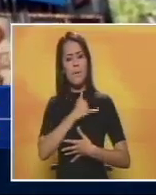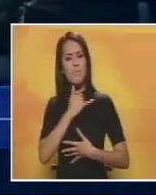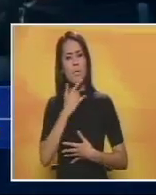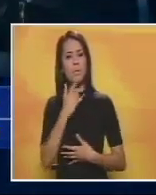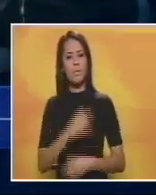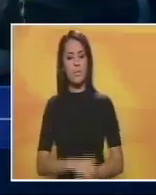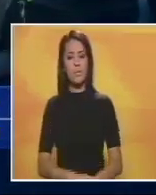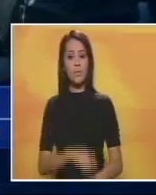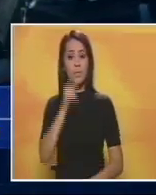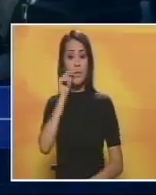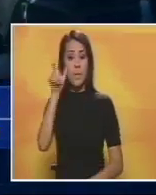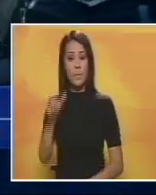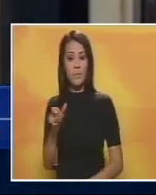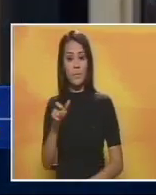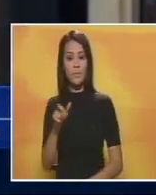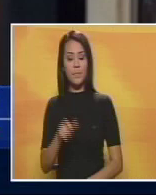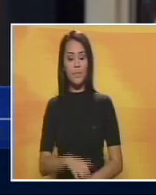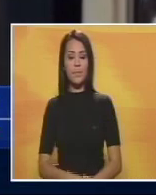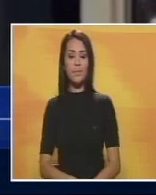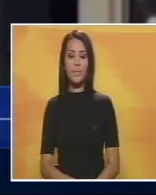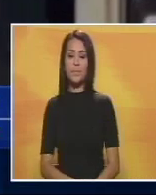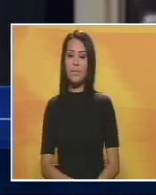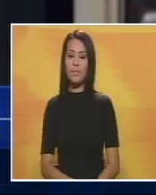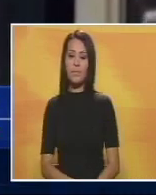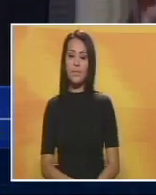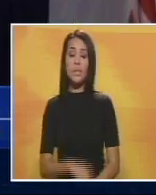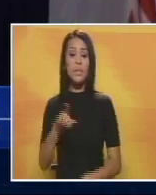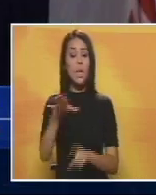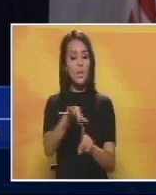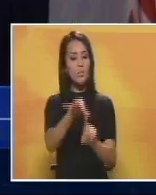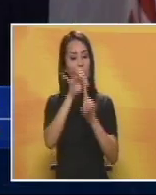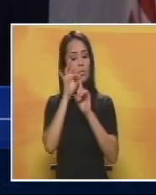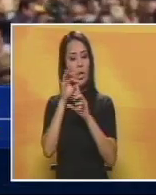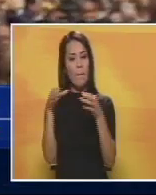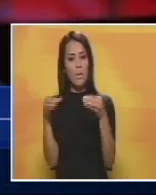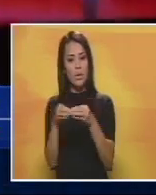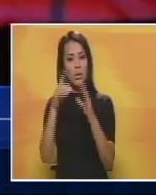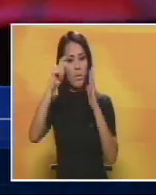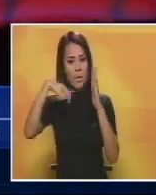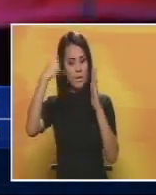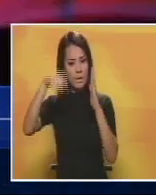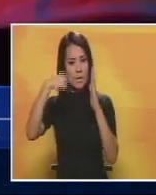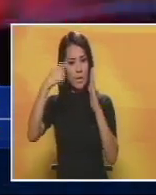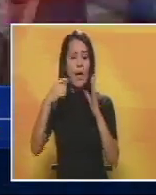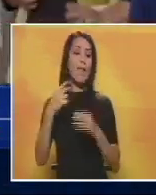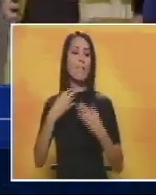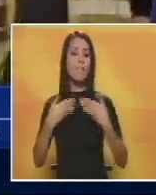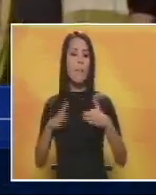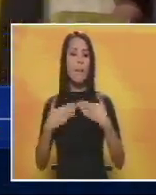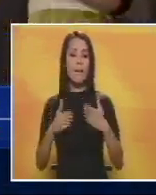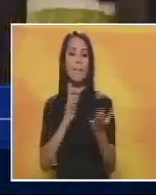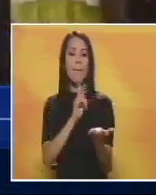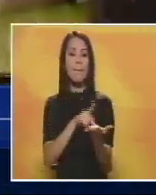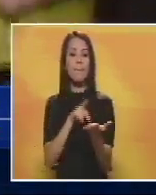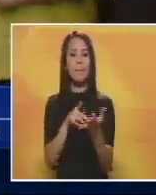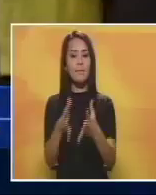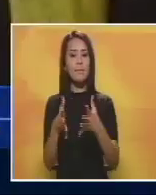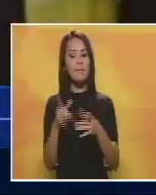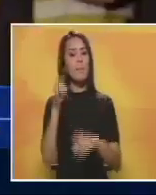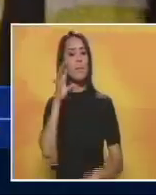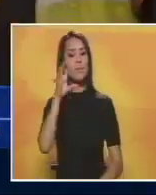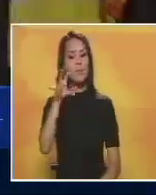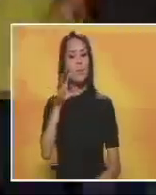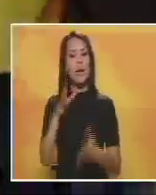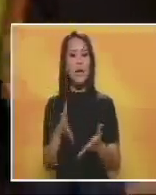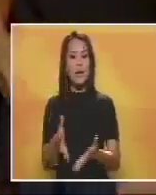su compatriota Abner Benaim, y el cual fue escogido por la Academia de Cine de Panamá para competir la nominación por su país en